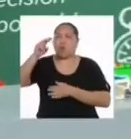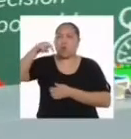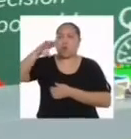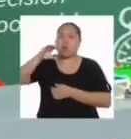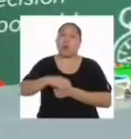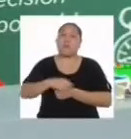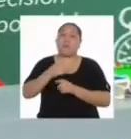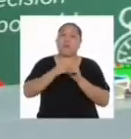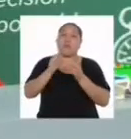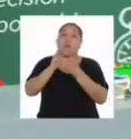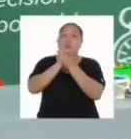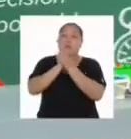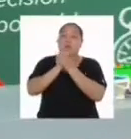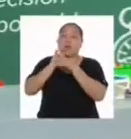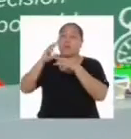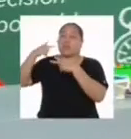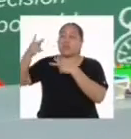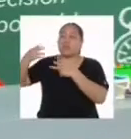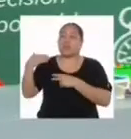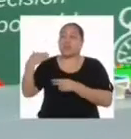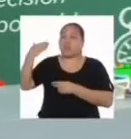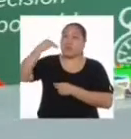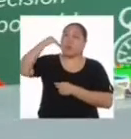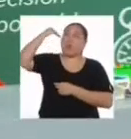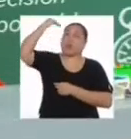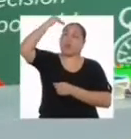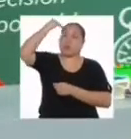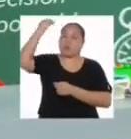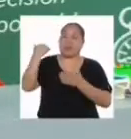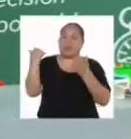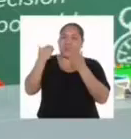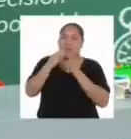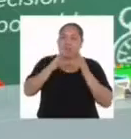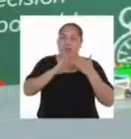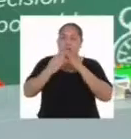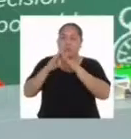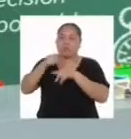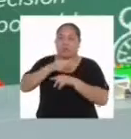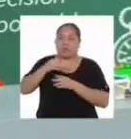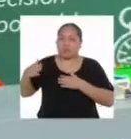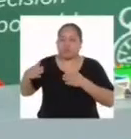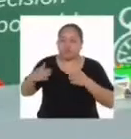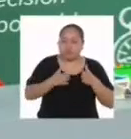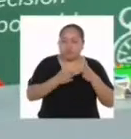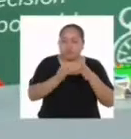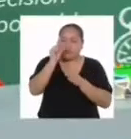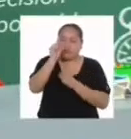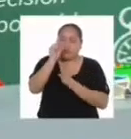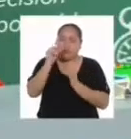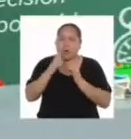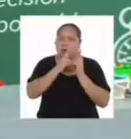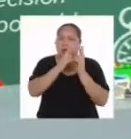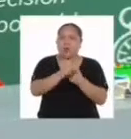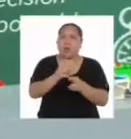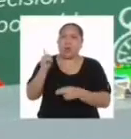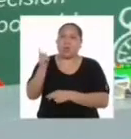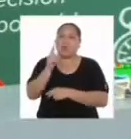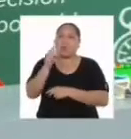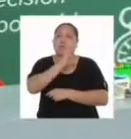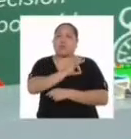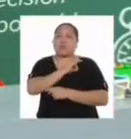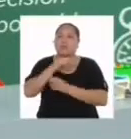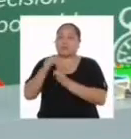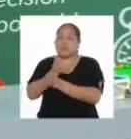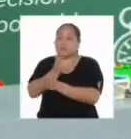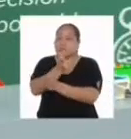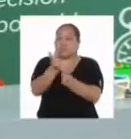me cuenta que sus vecinos mayores le dicen que hace muchos años, cerca de su barrio, pasaba un pequeño río y que ellos lo aprovechaban, hacían